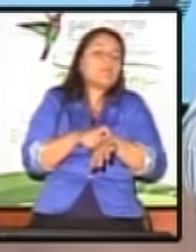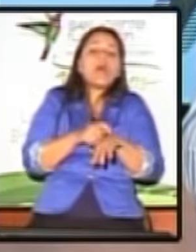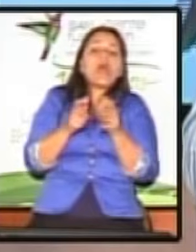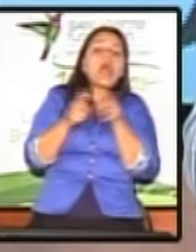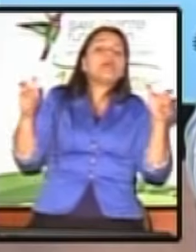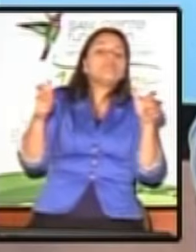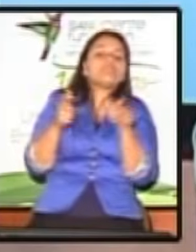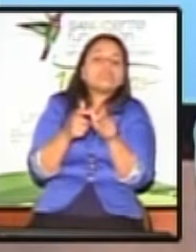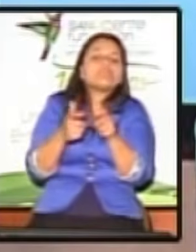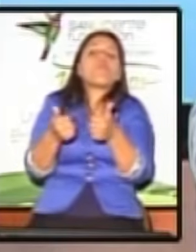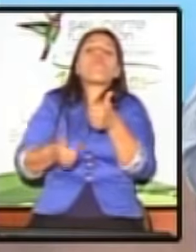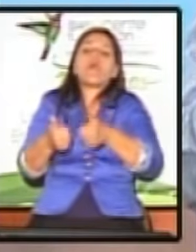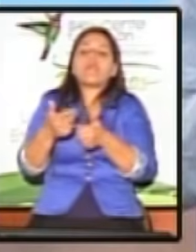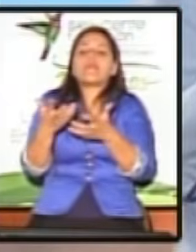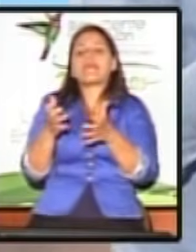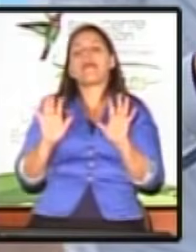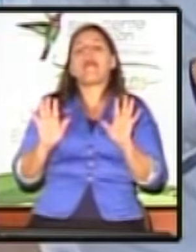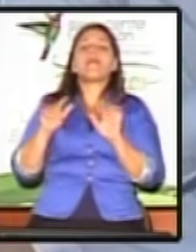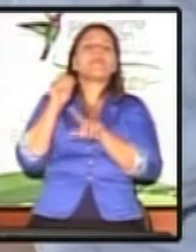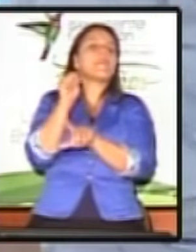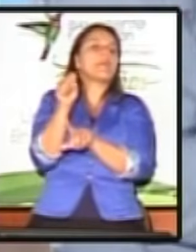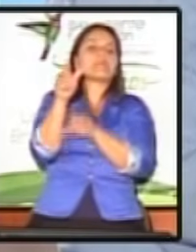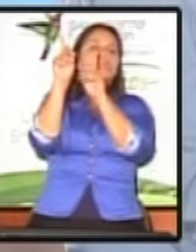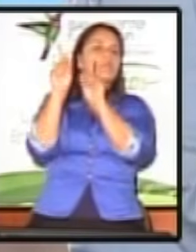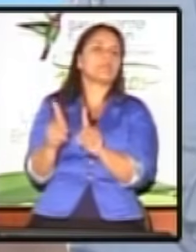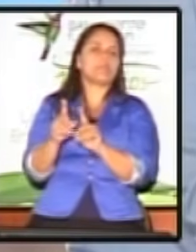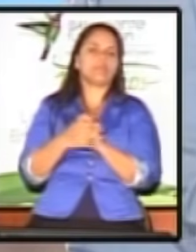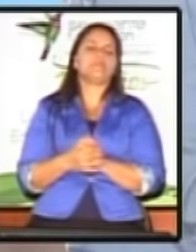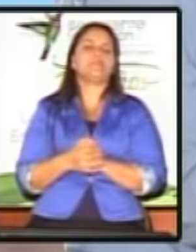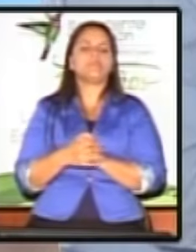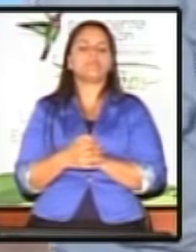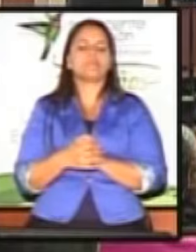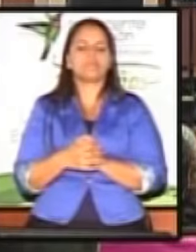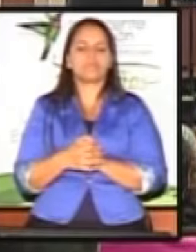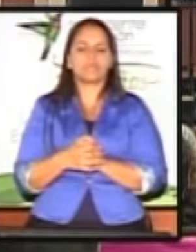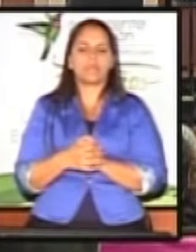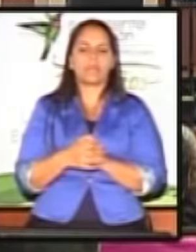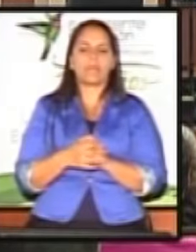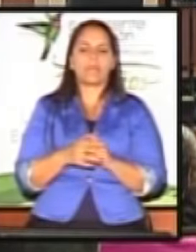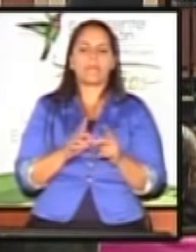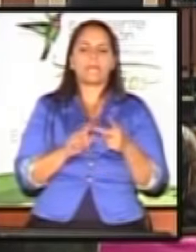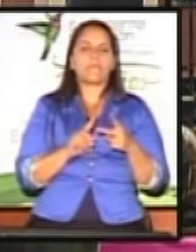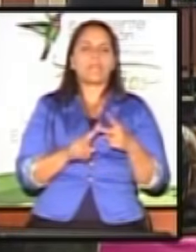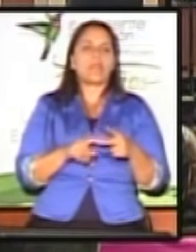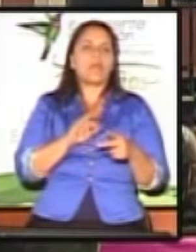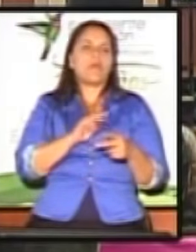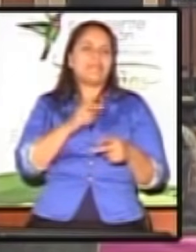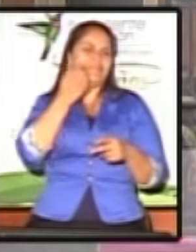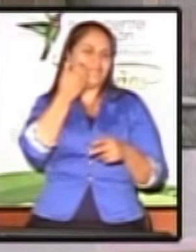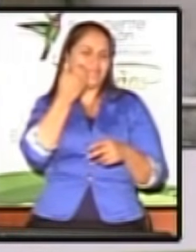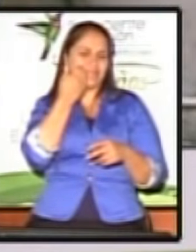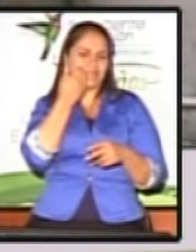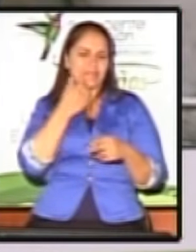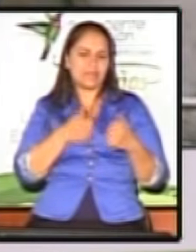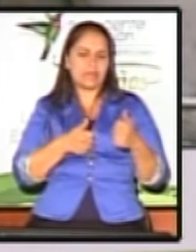quiera. Y vienen situaciones complejas. La famosa gastrostomía, cada vez se